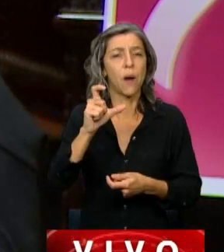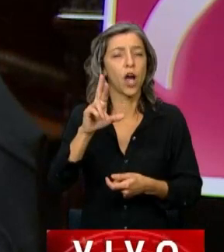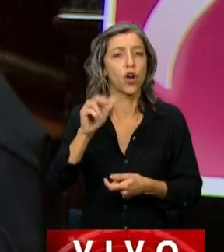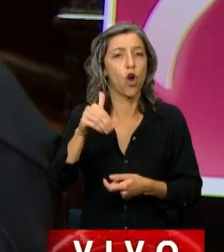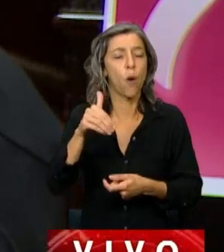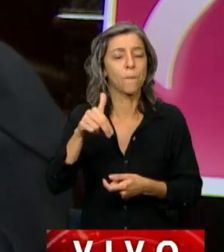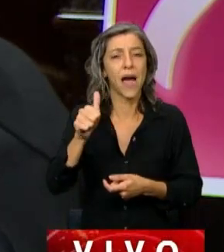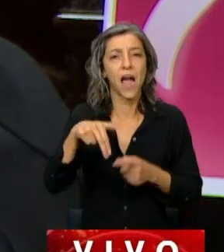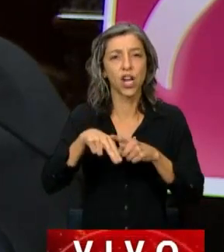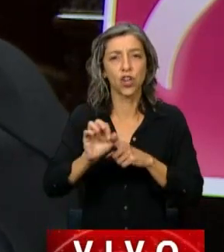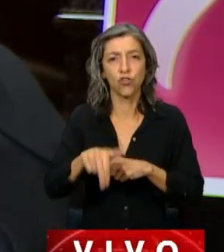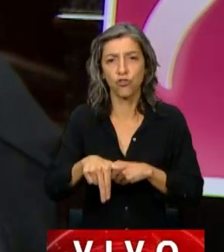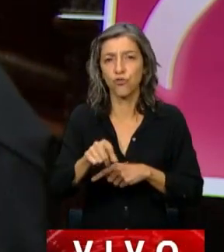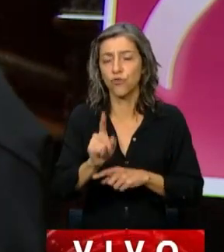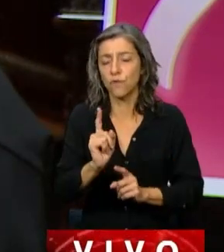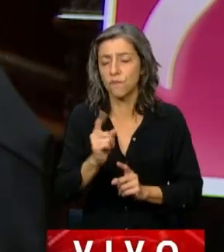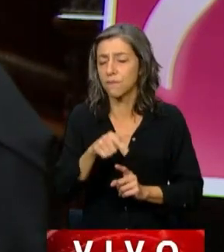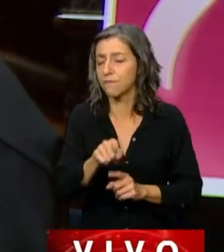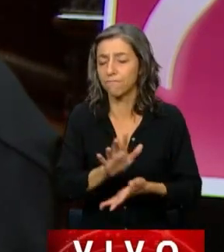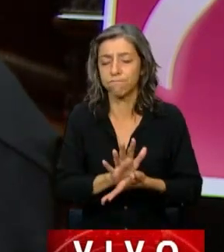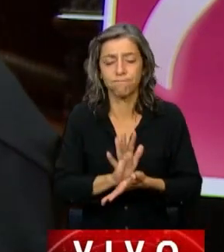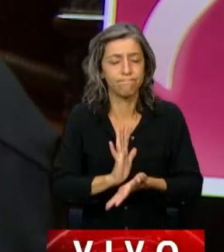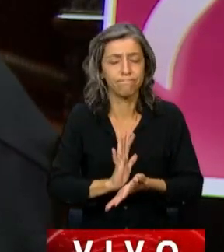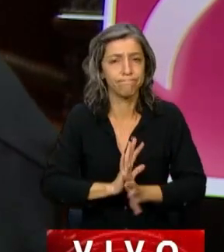masacre, un crimen social,